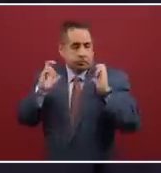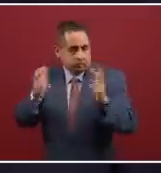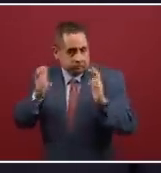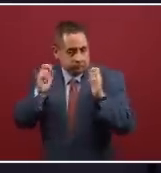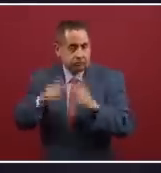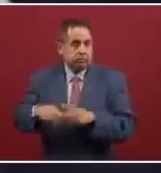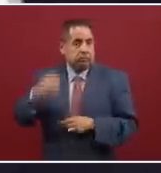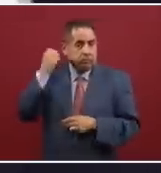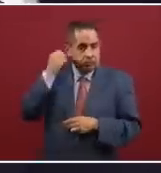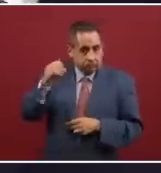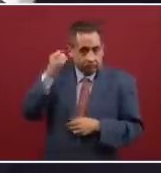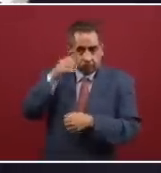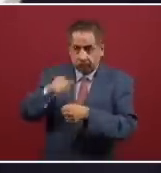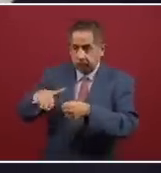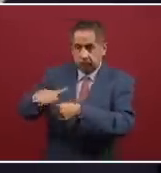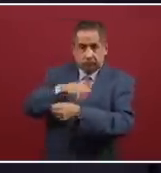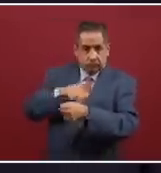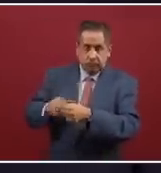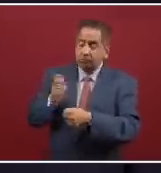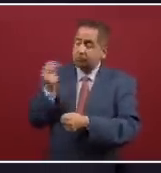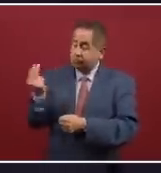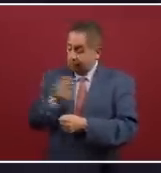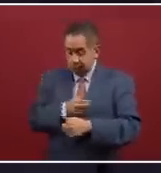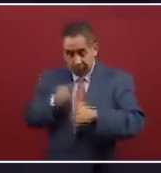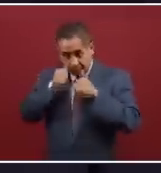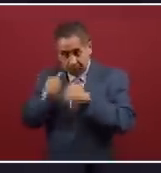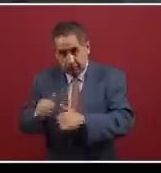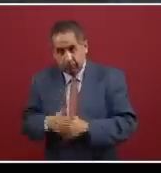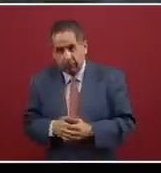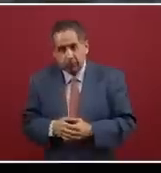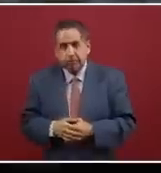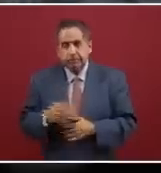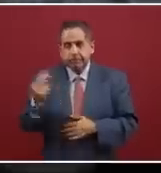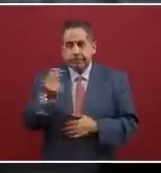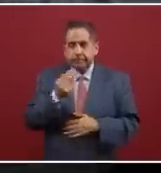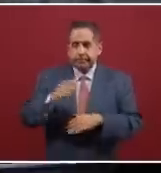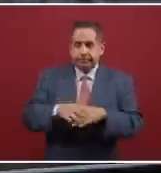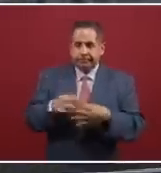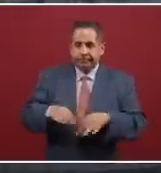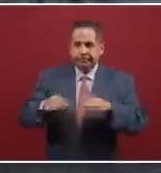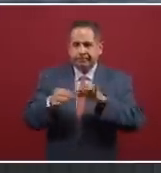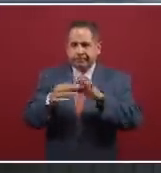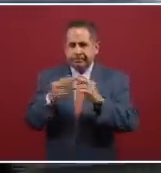oaxaca en el mismo y se necesita